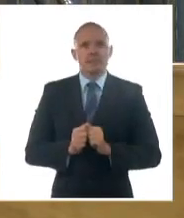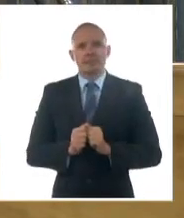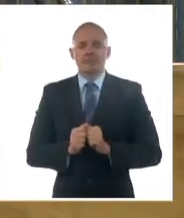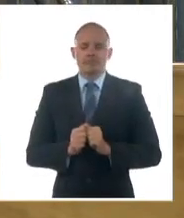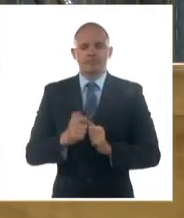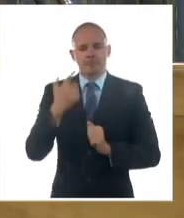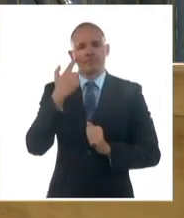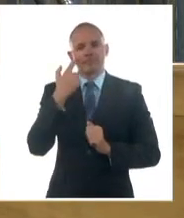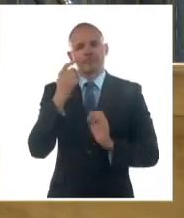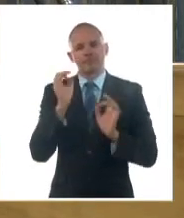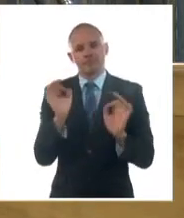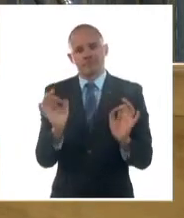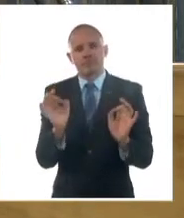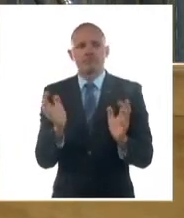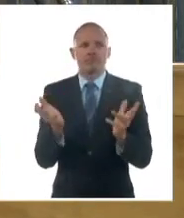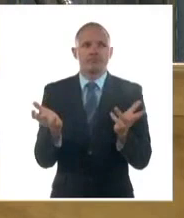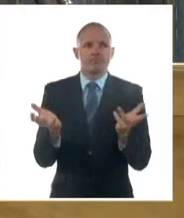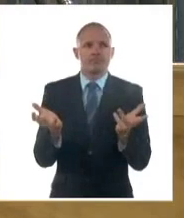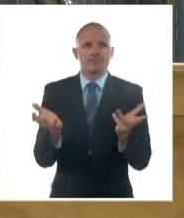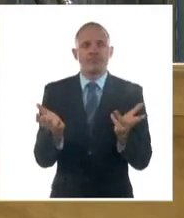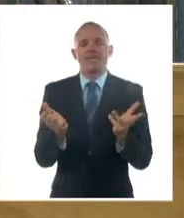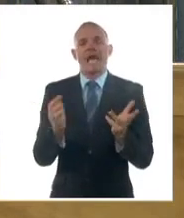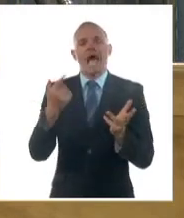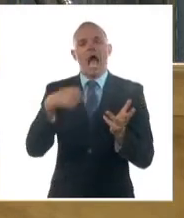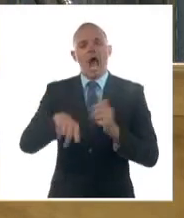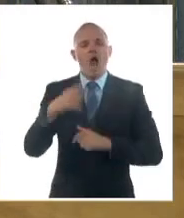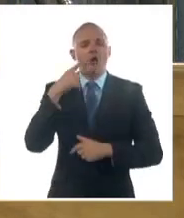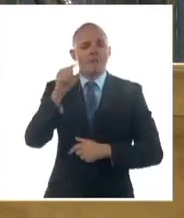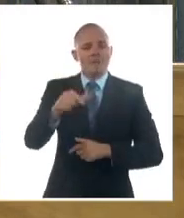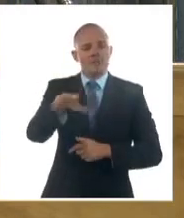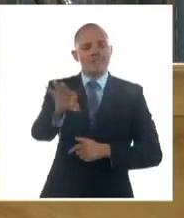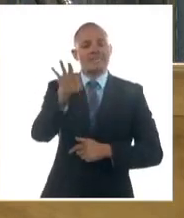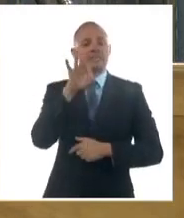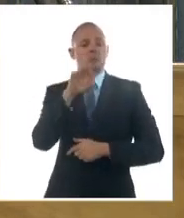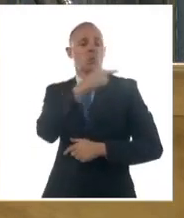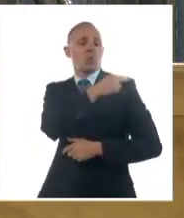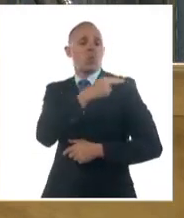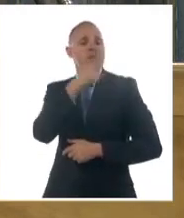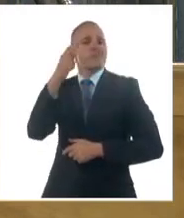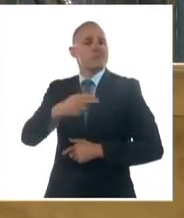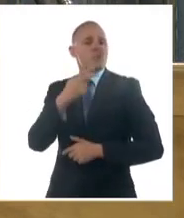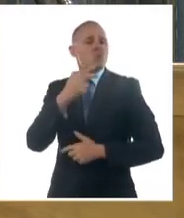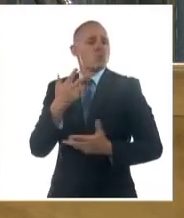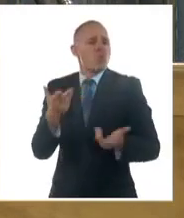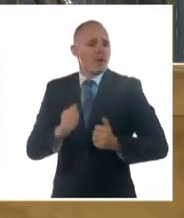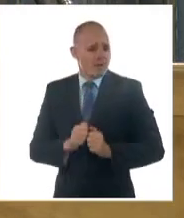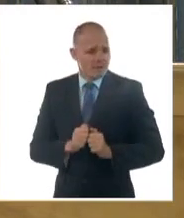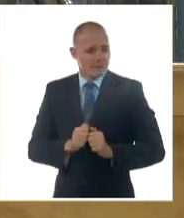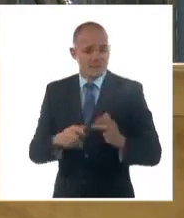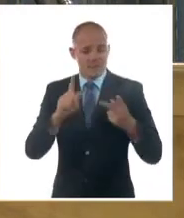materia de la selección de los cuadros, la preparación de esos cuadros,